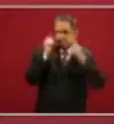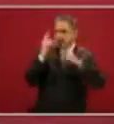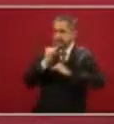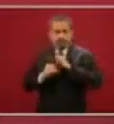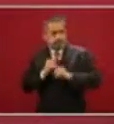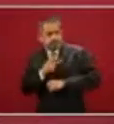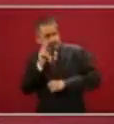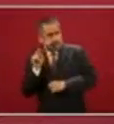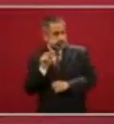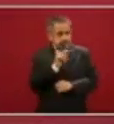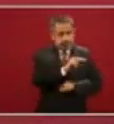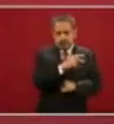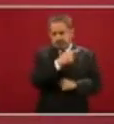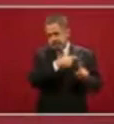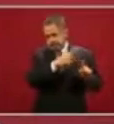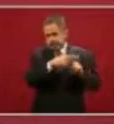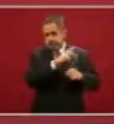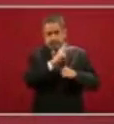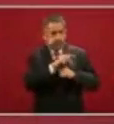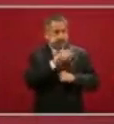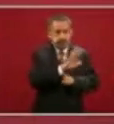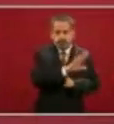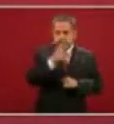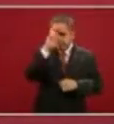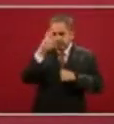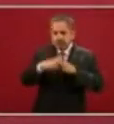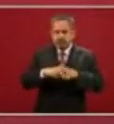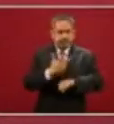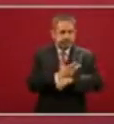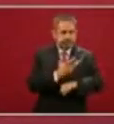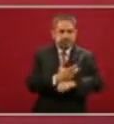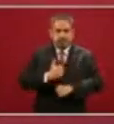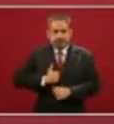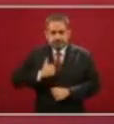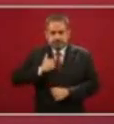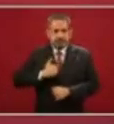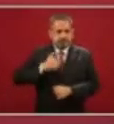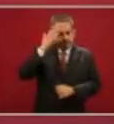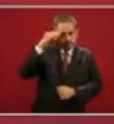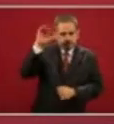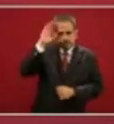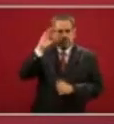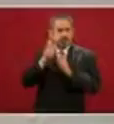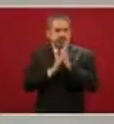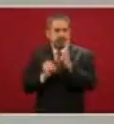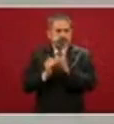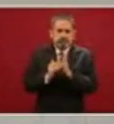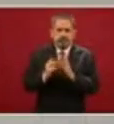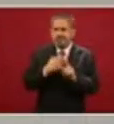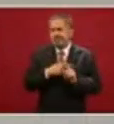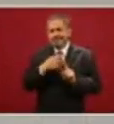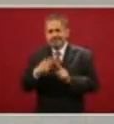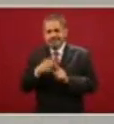y también nacional, en Europa, en Estados Unidos, en Canadá, en Australia, en Nueva Zelanda, por